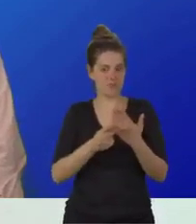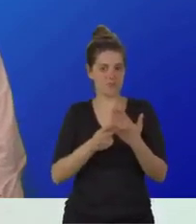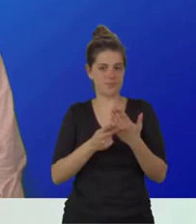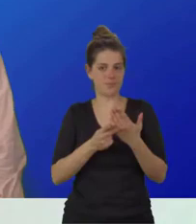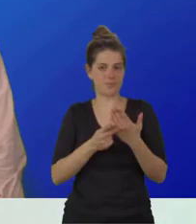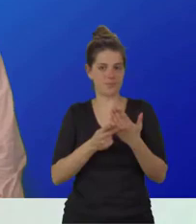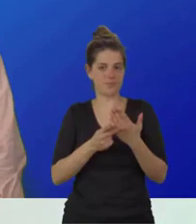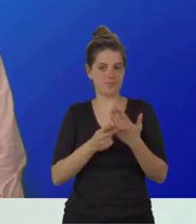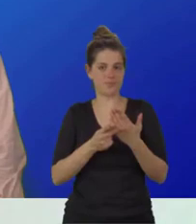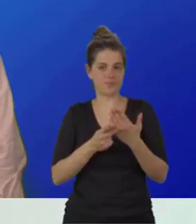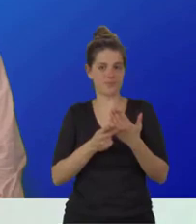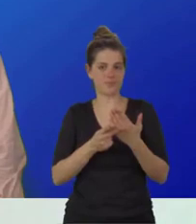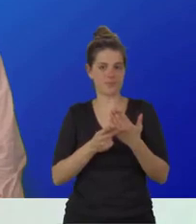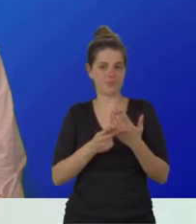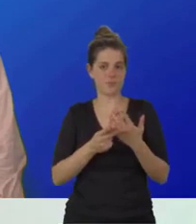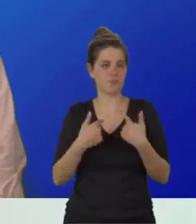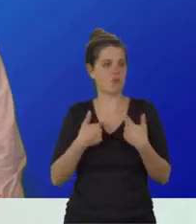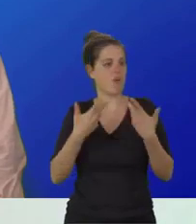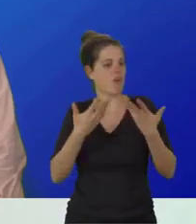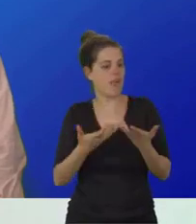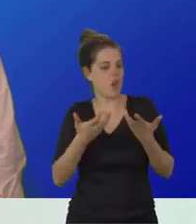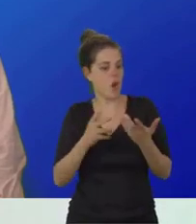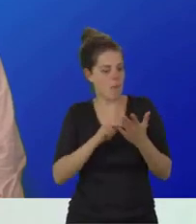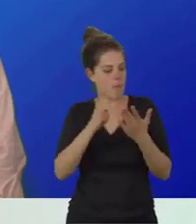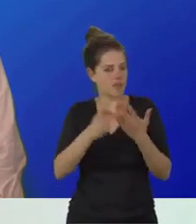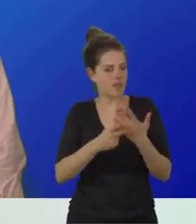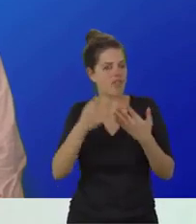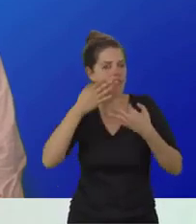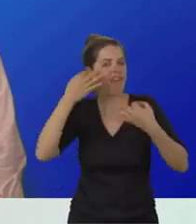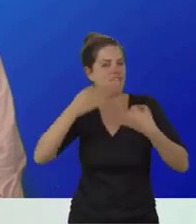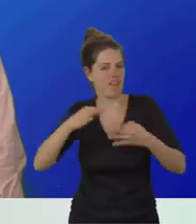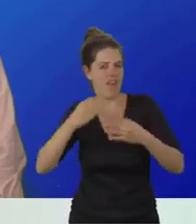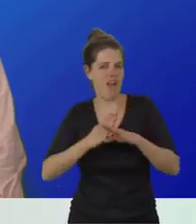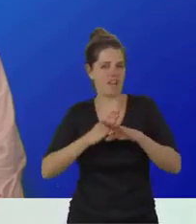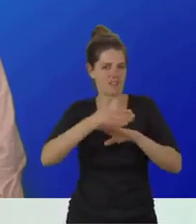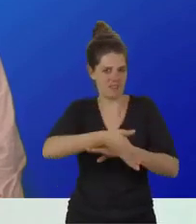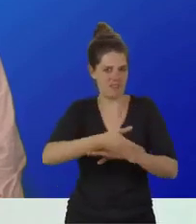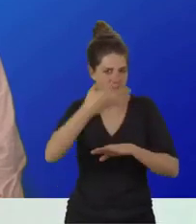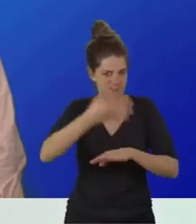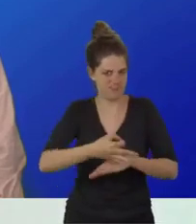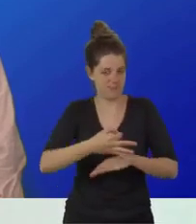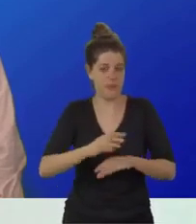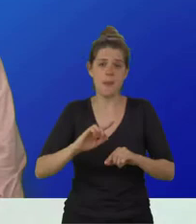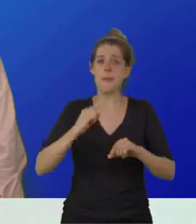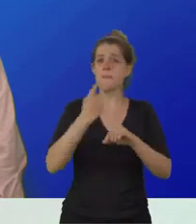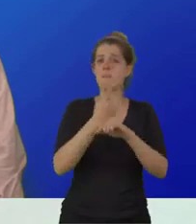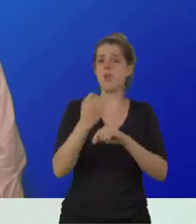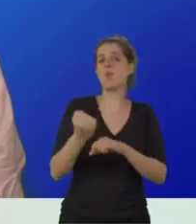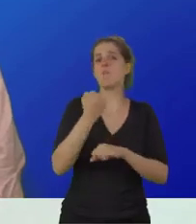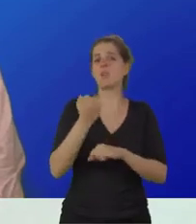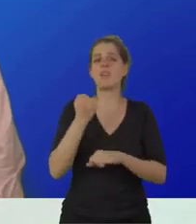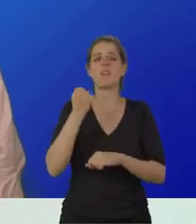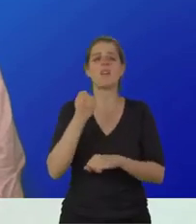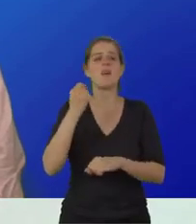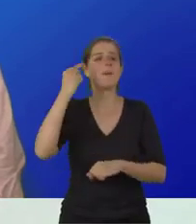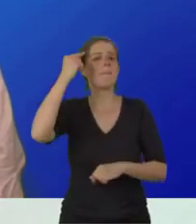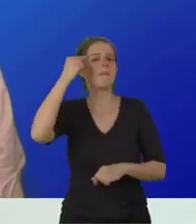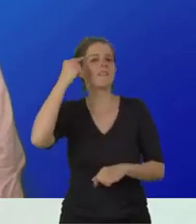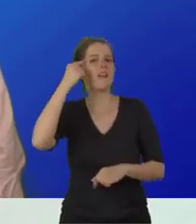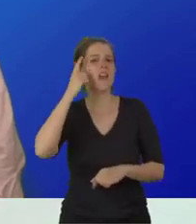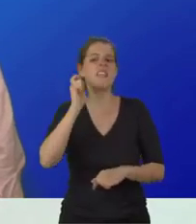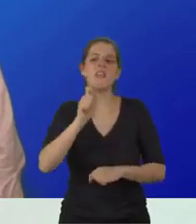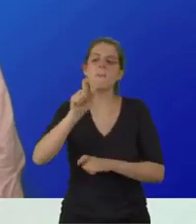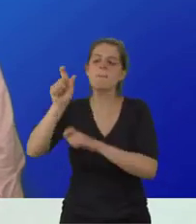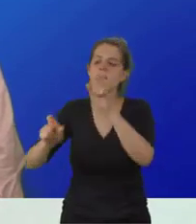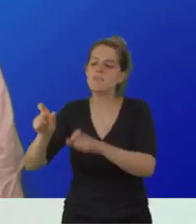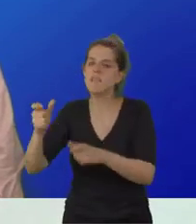se está hablando de que para que un proyecto sea realmente accesible, primero hay que pensar en la